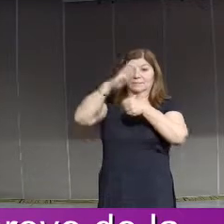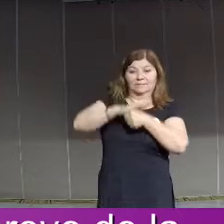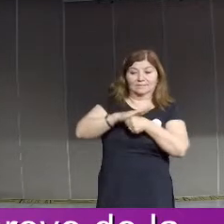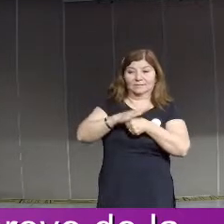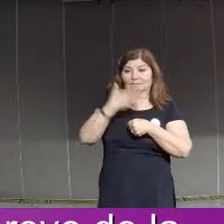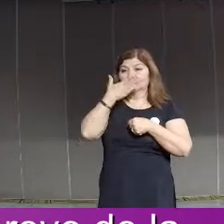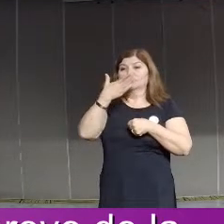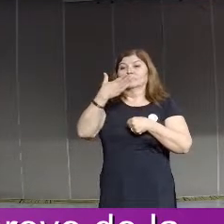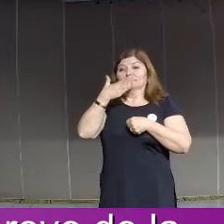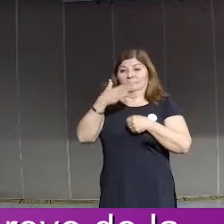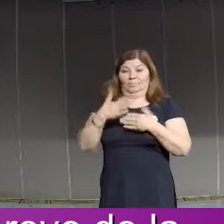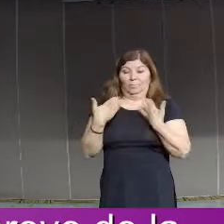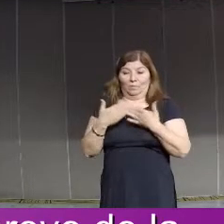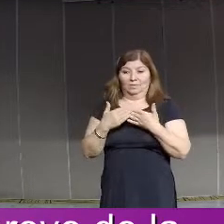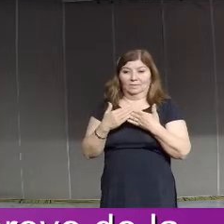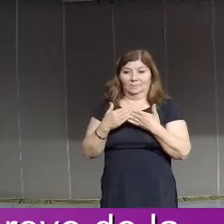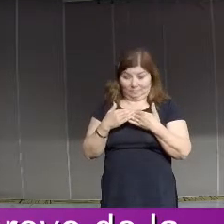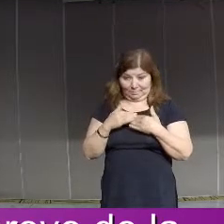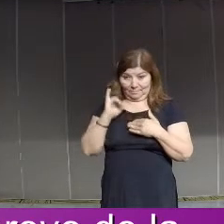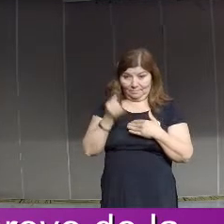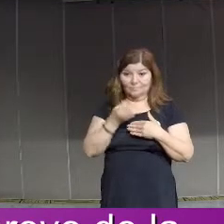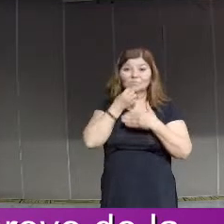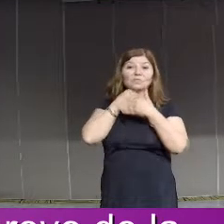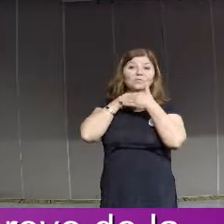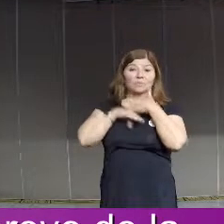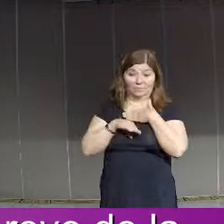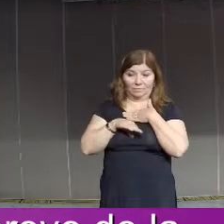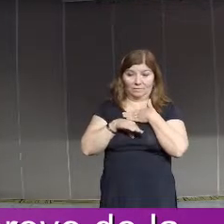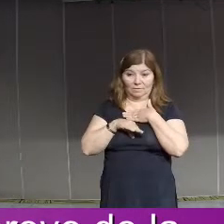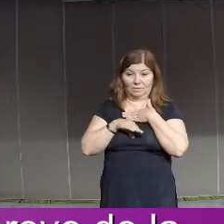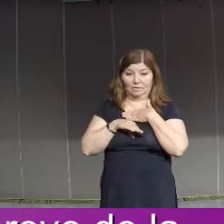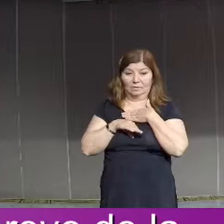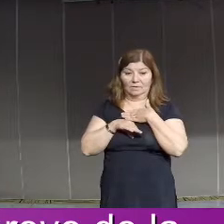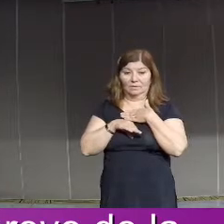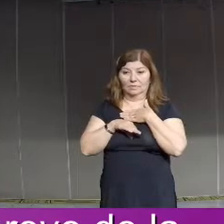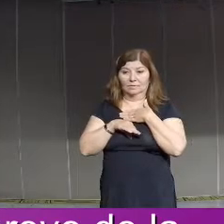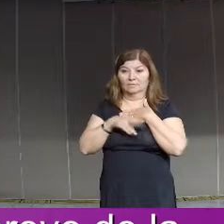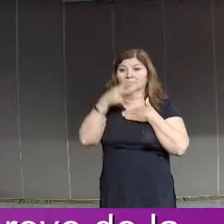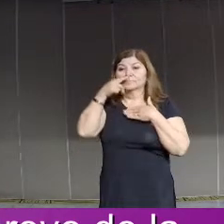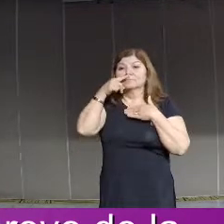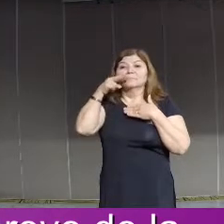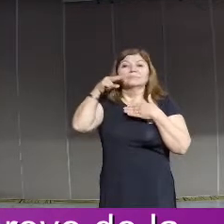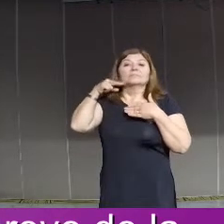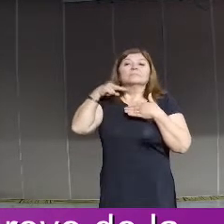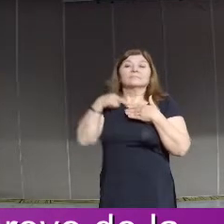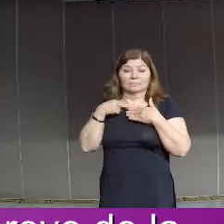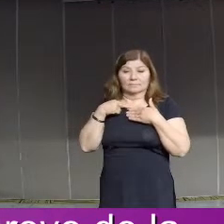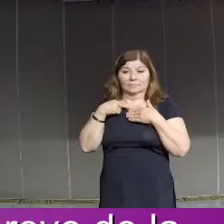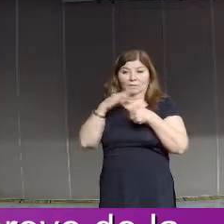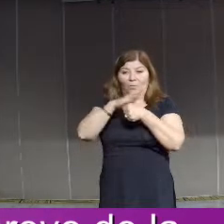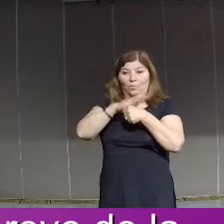el reflejo de la deglución, que va a estar dado por la protección de la vía aérea. ¿Qué significa? Que el